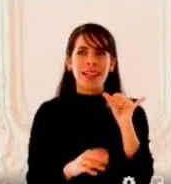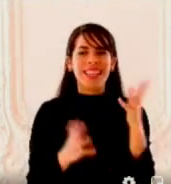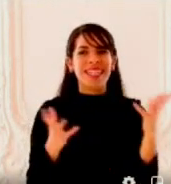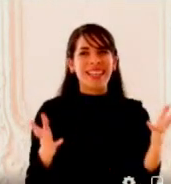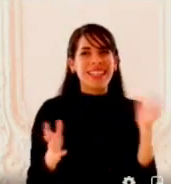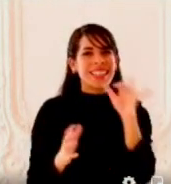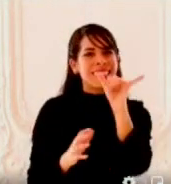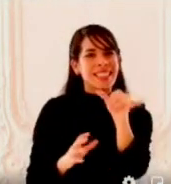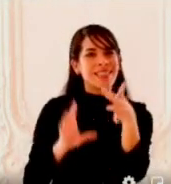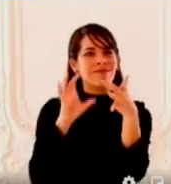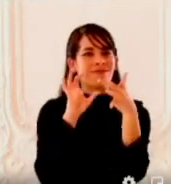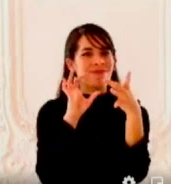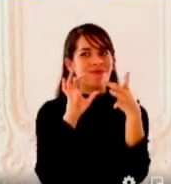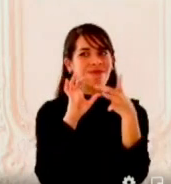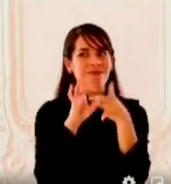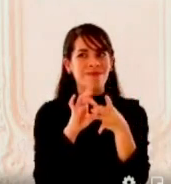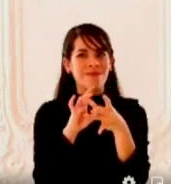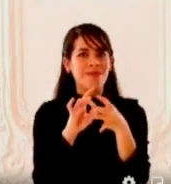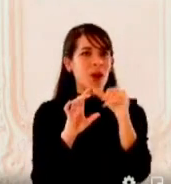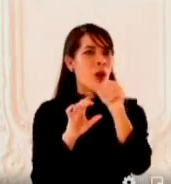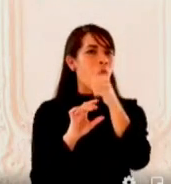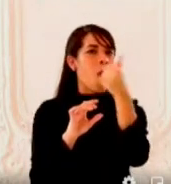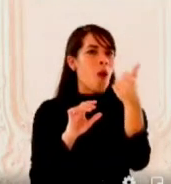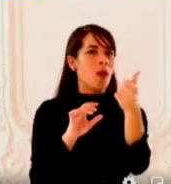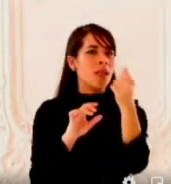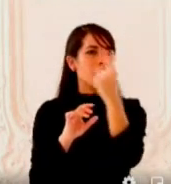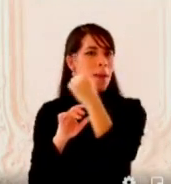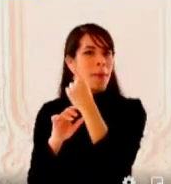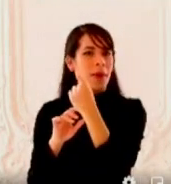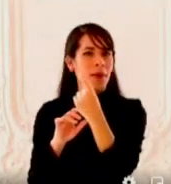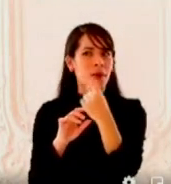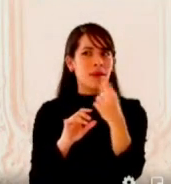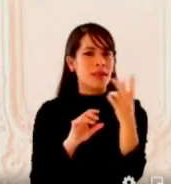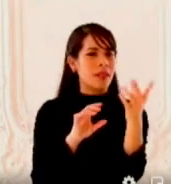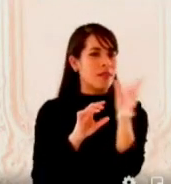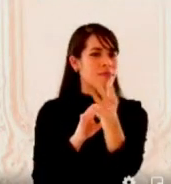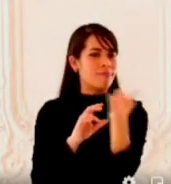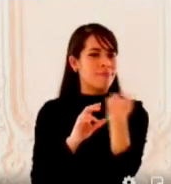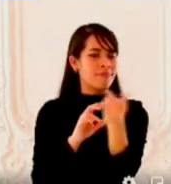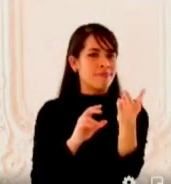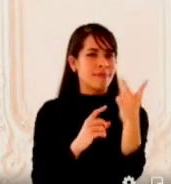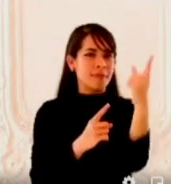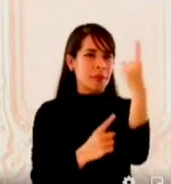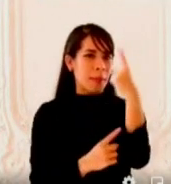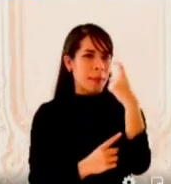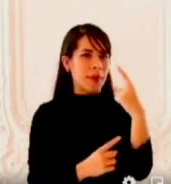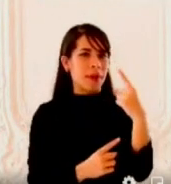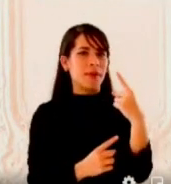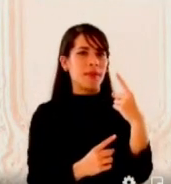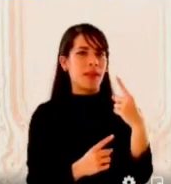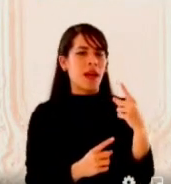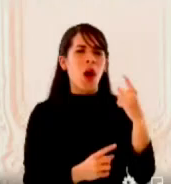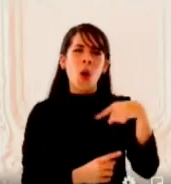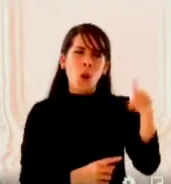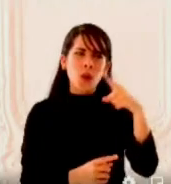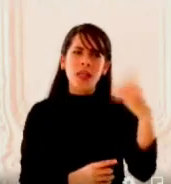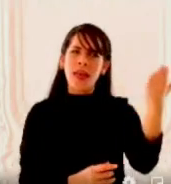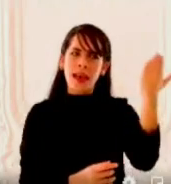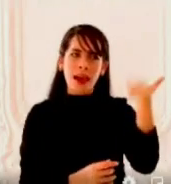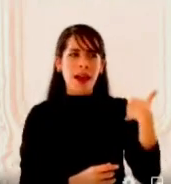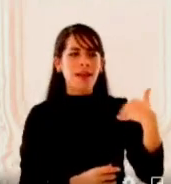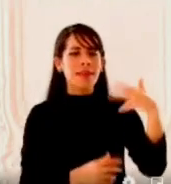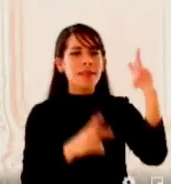relacionada la pregunta tuya con las de Normando. O sea, y ustedes me han escuchado anteriormente, o sea, aquí. Yo